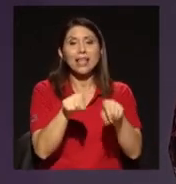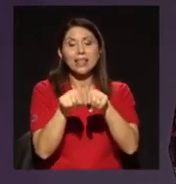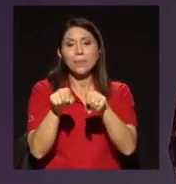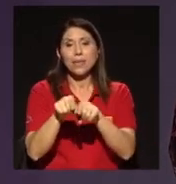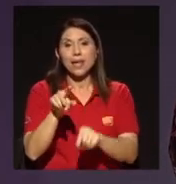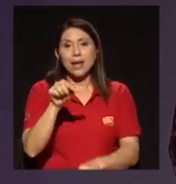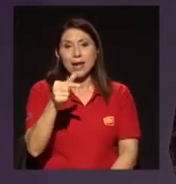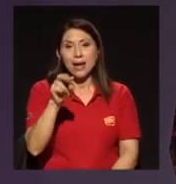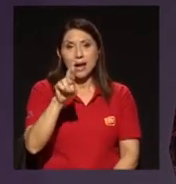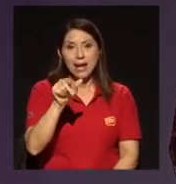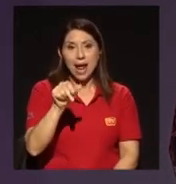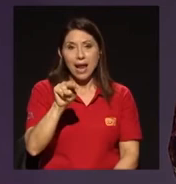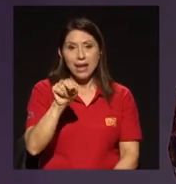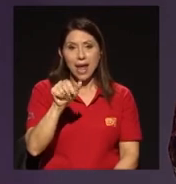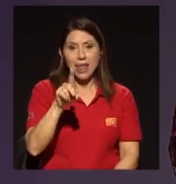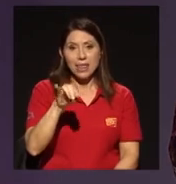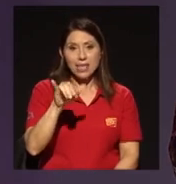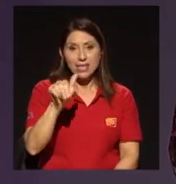Curridabat.